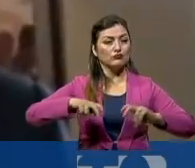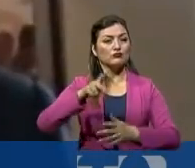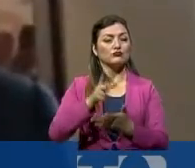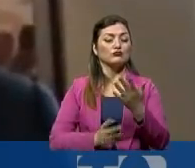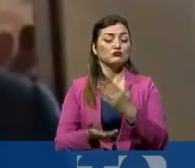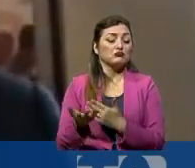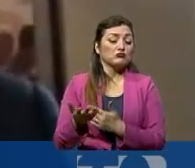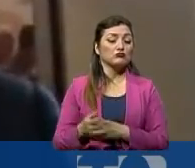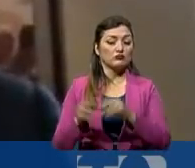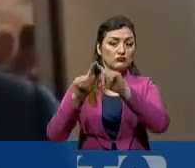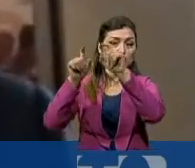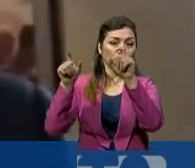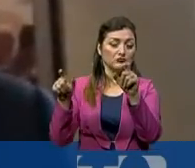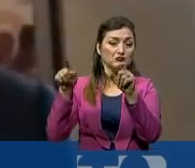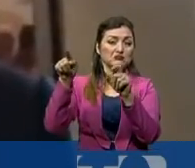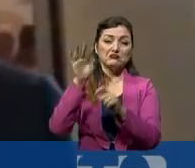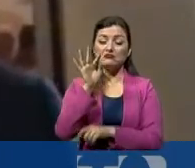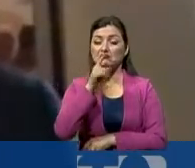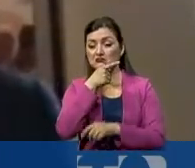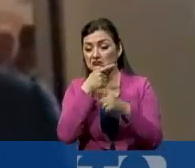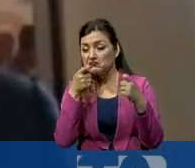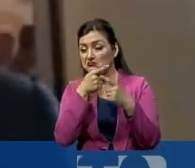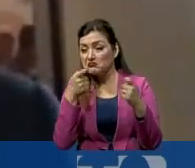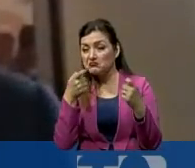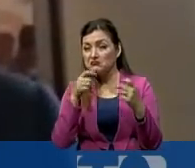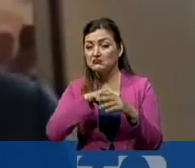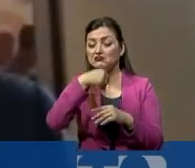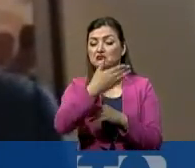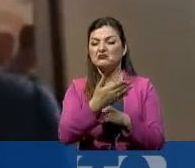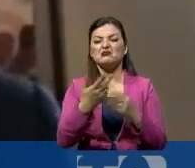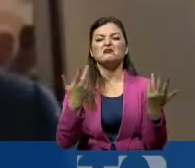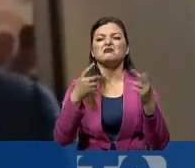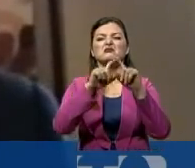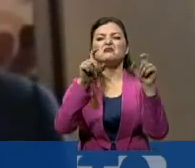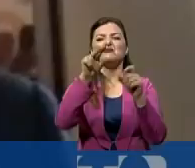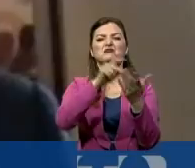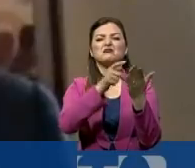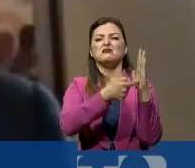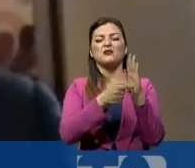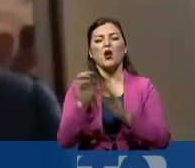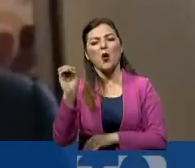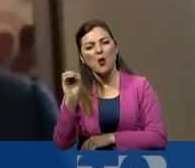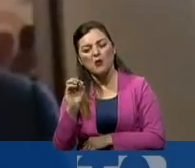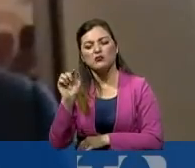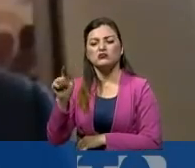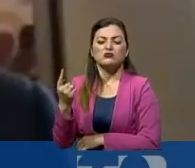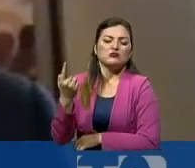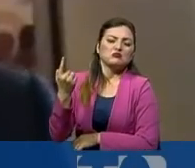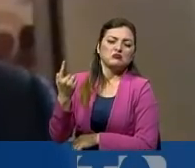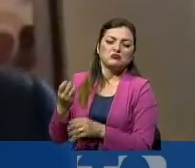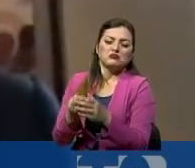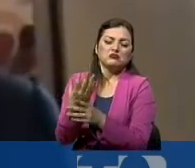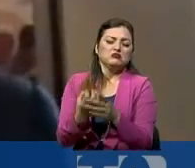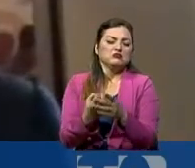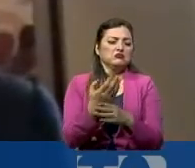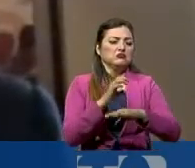saber si es que esta empresa de papel está en algún paraíso fiscal o simplemente es de aquellas que probablemente no sea la única que se crearon